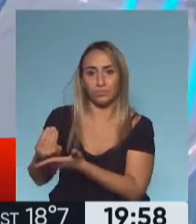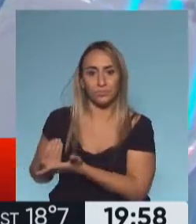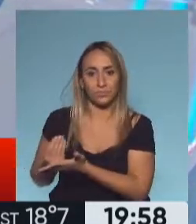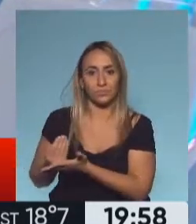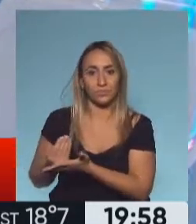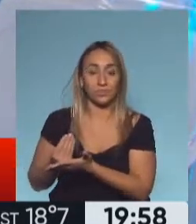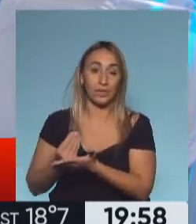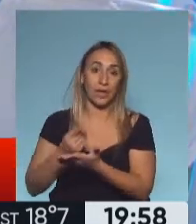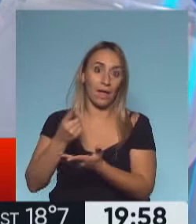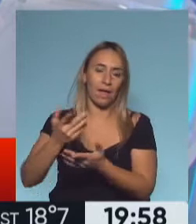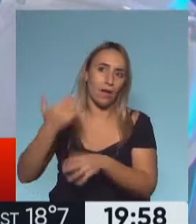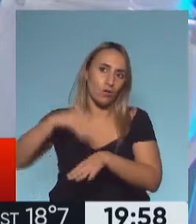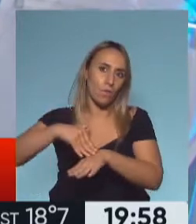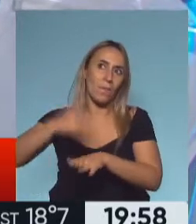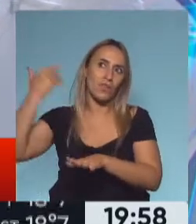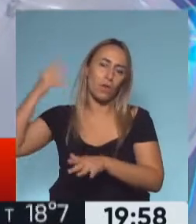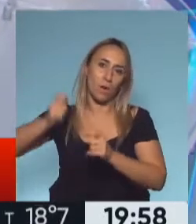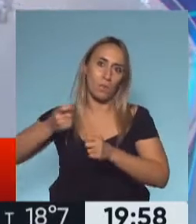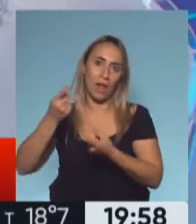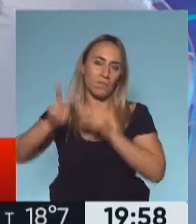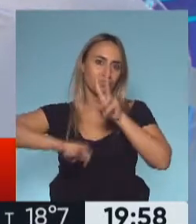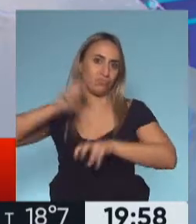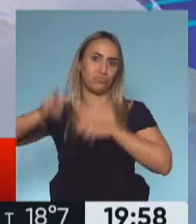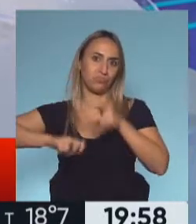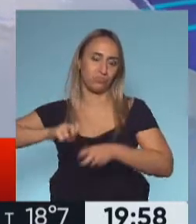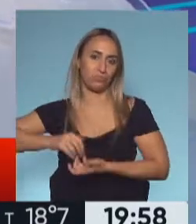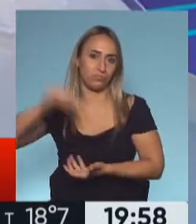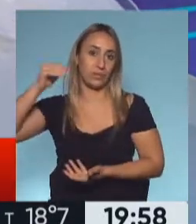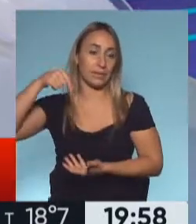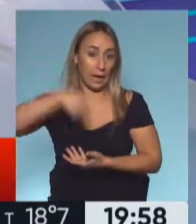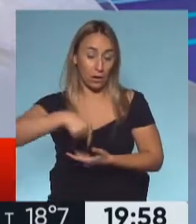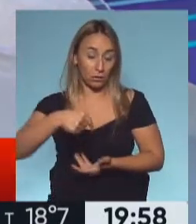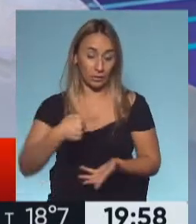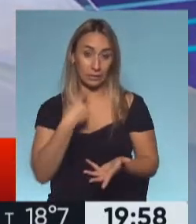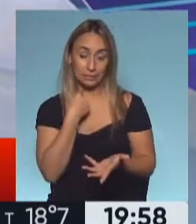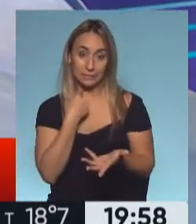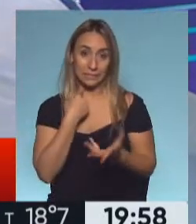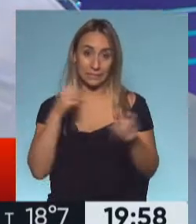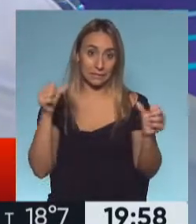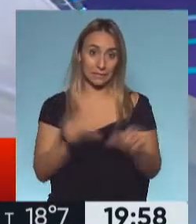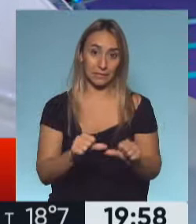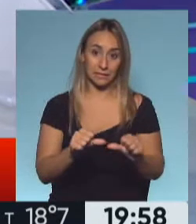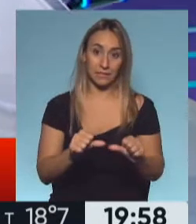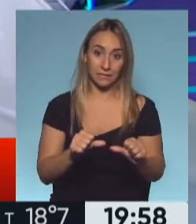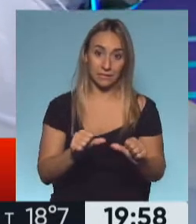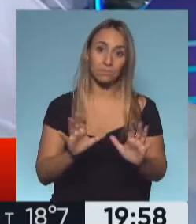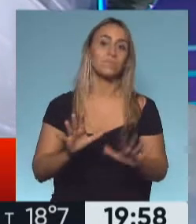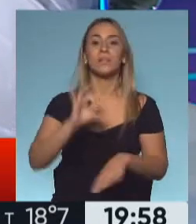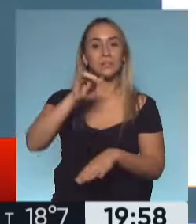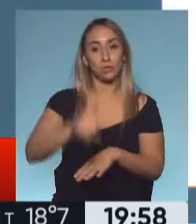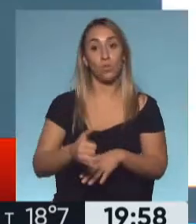serían prósperos y hoy son directamente para atajar penales, como se dice en otra jerga, ¿no? No, es un momento